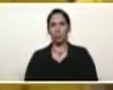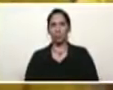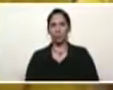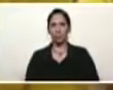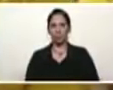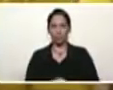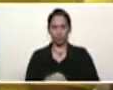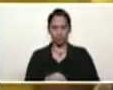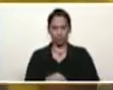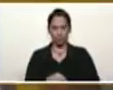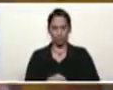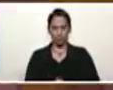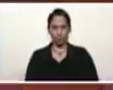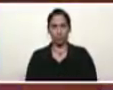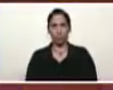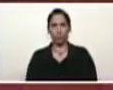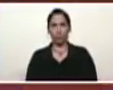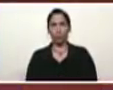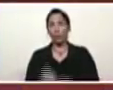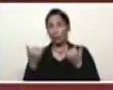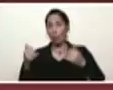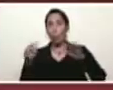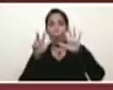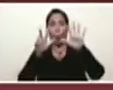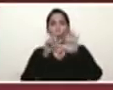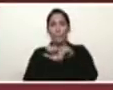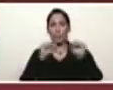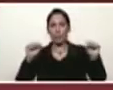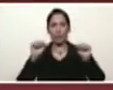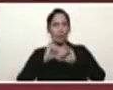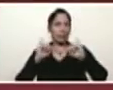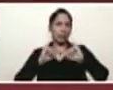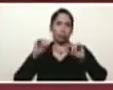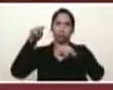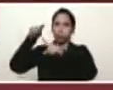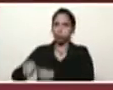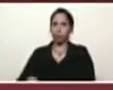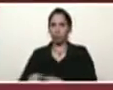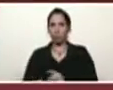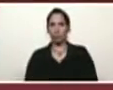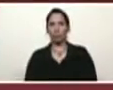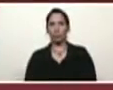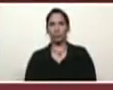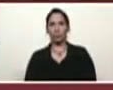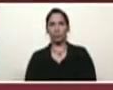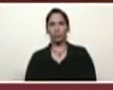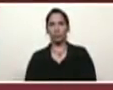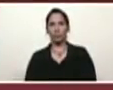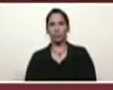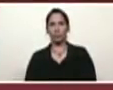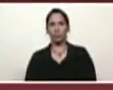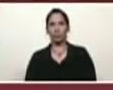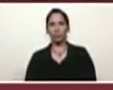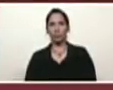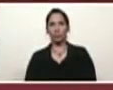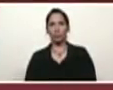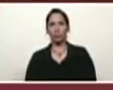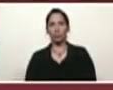Ya a las 8 de la mañana estaban derrotados, estaban solos y aislados. Por eso es que inventaron